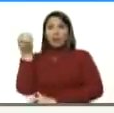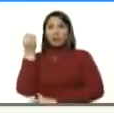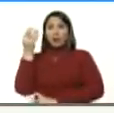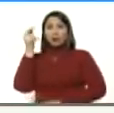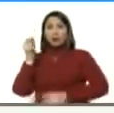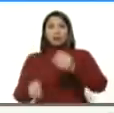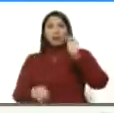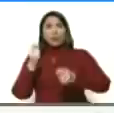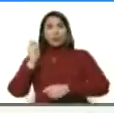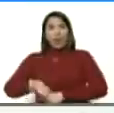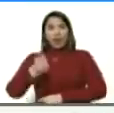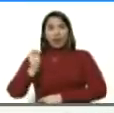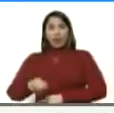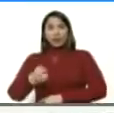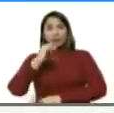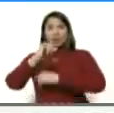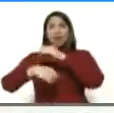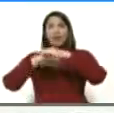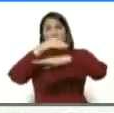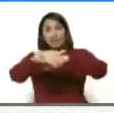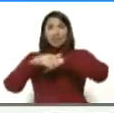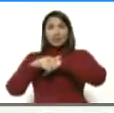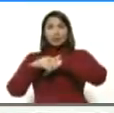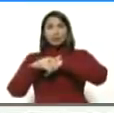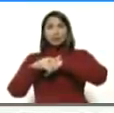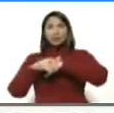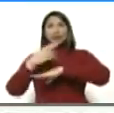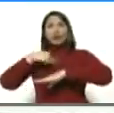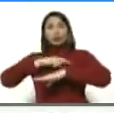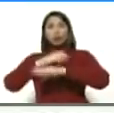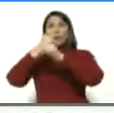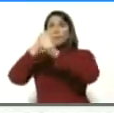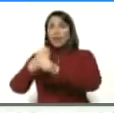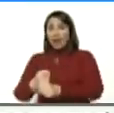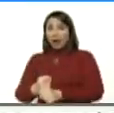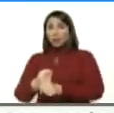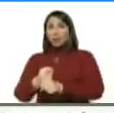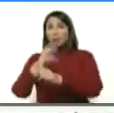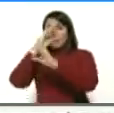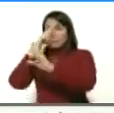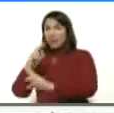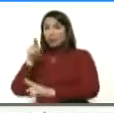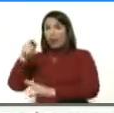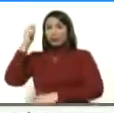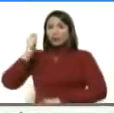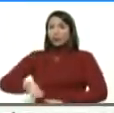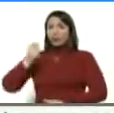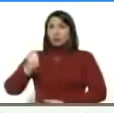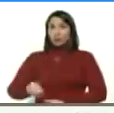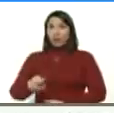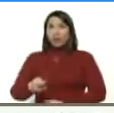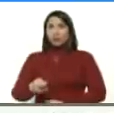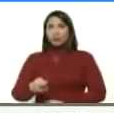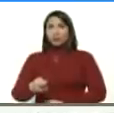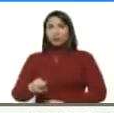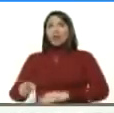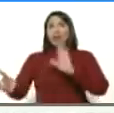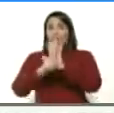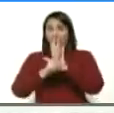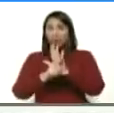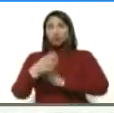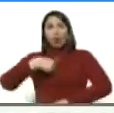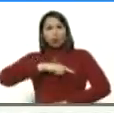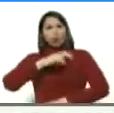tribunales ingleses. Nosotros esperamos el mayor apego de estos tribunales a la legalidad. Nosotros